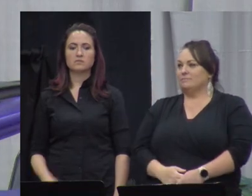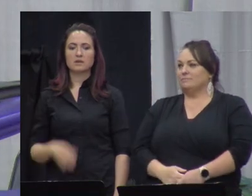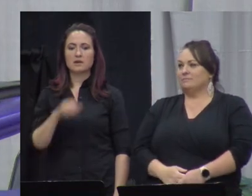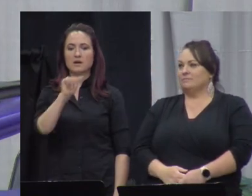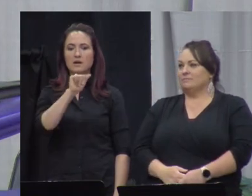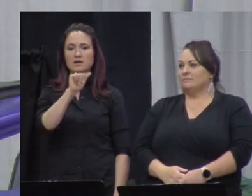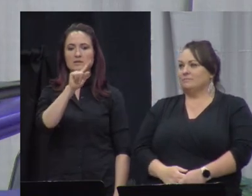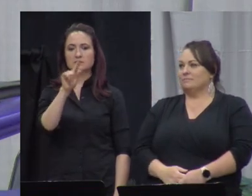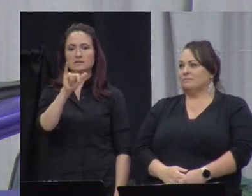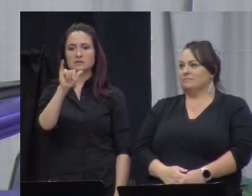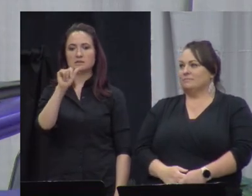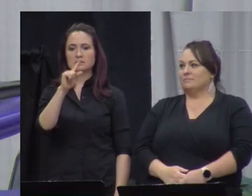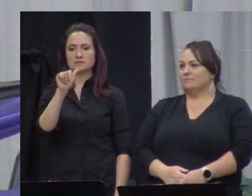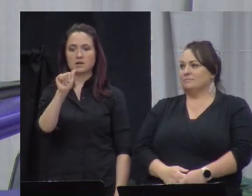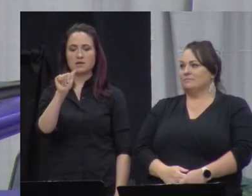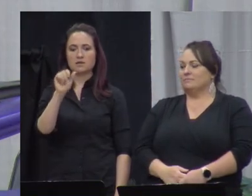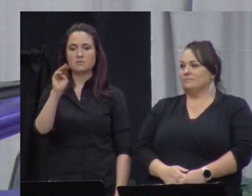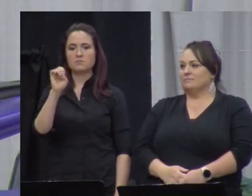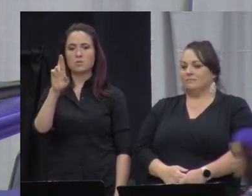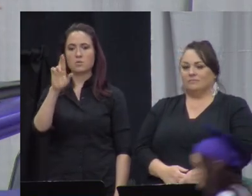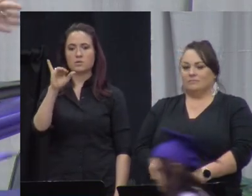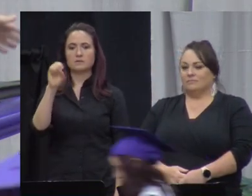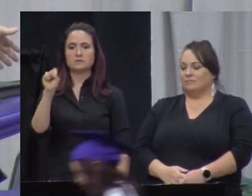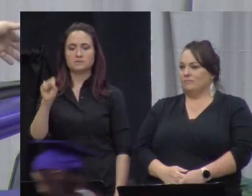Aziza Morris.